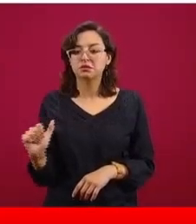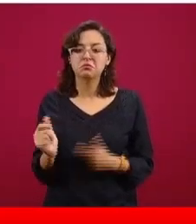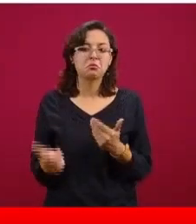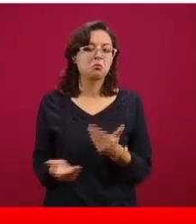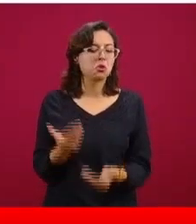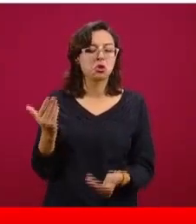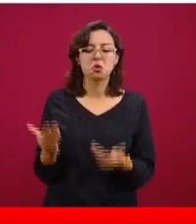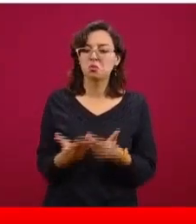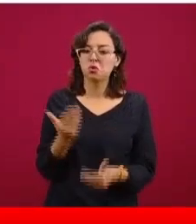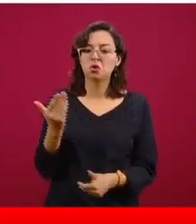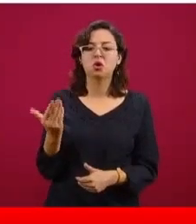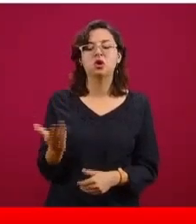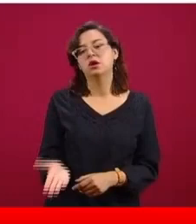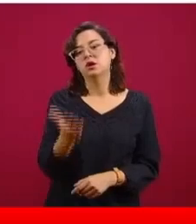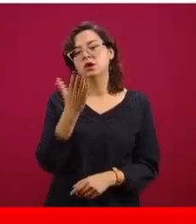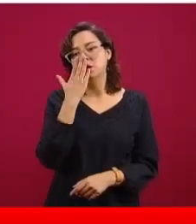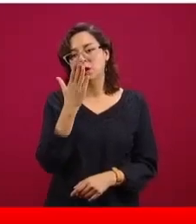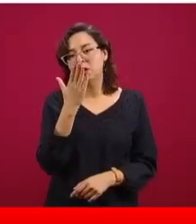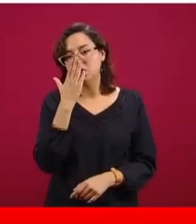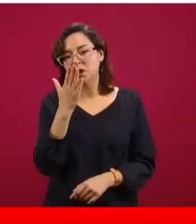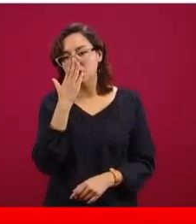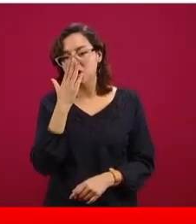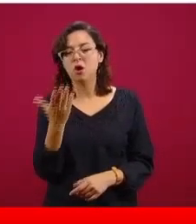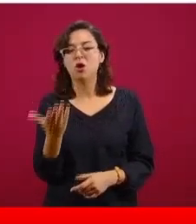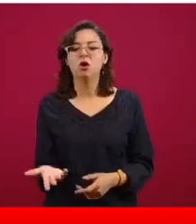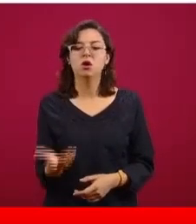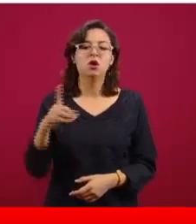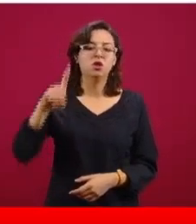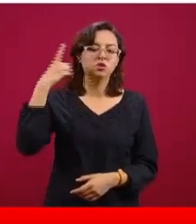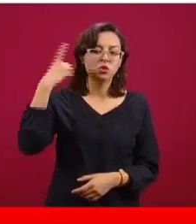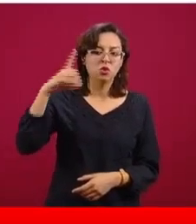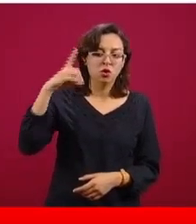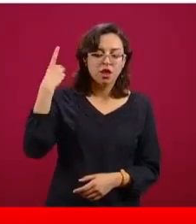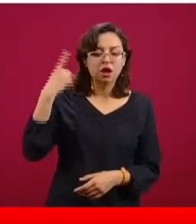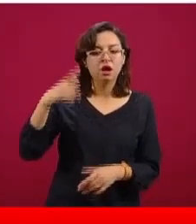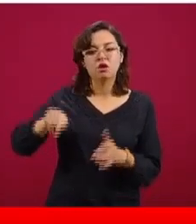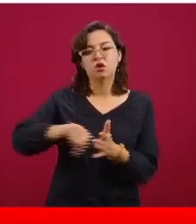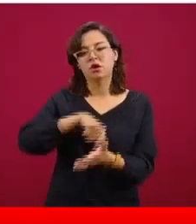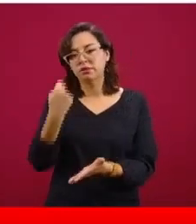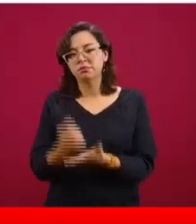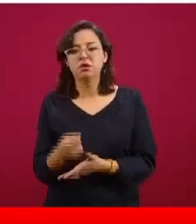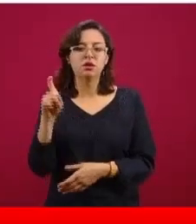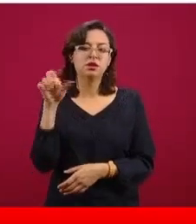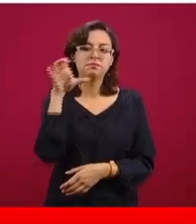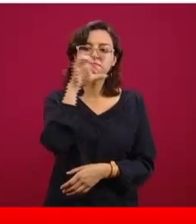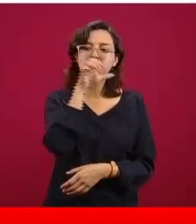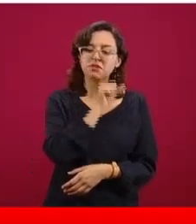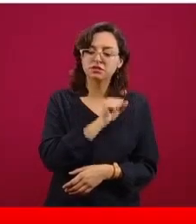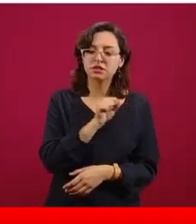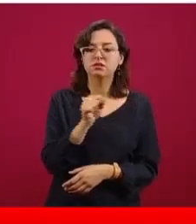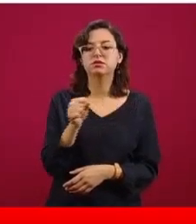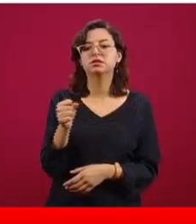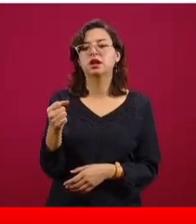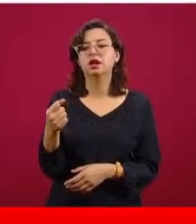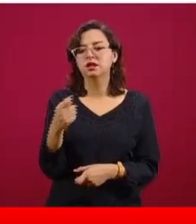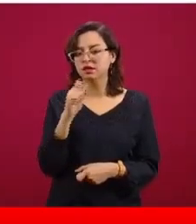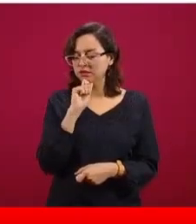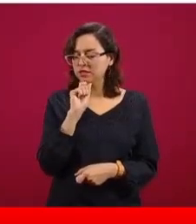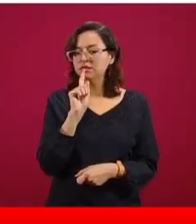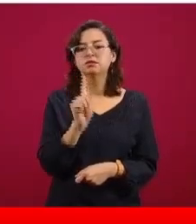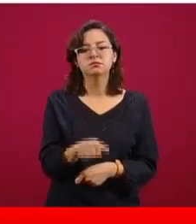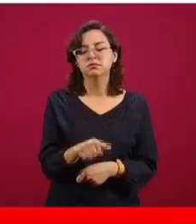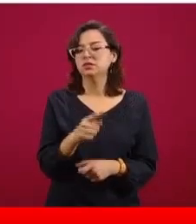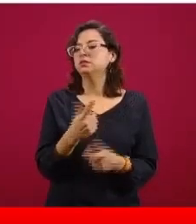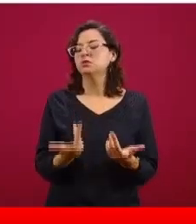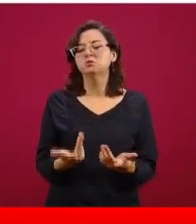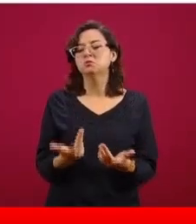bajo son ahora cerca de la media durango tamaulipas aguascalientes también en la